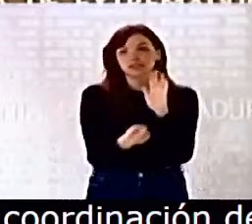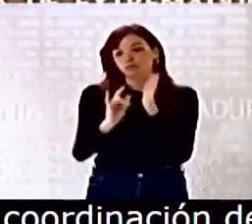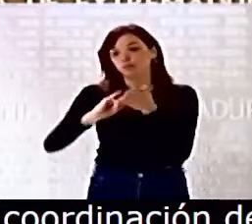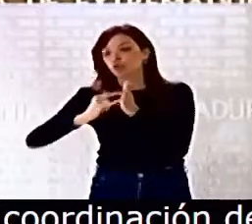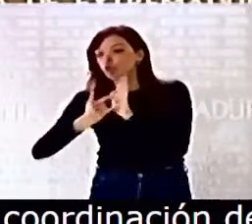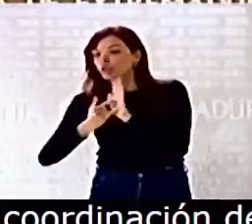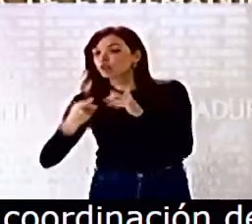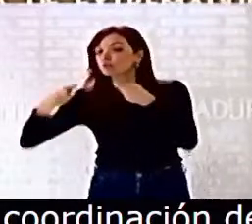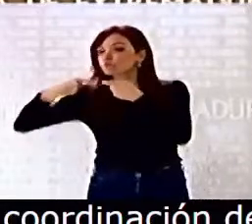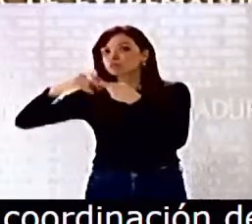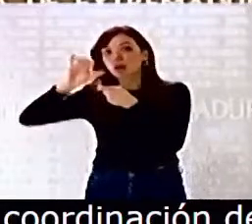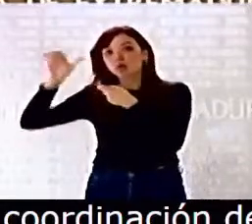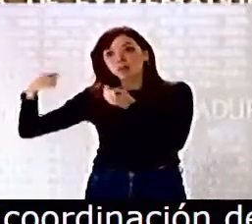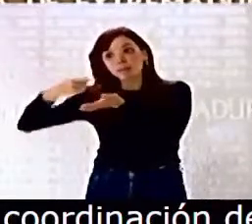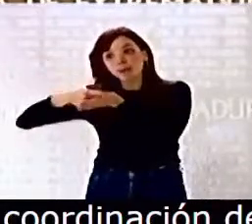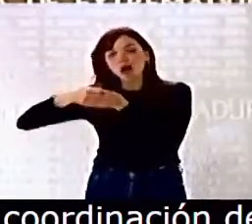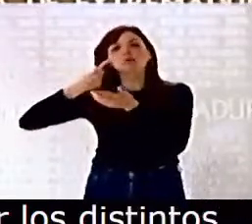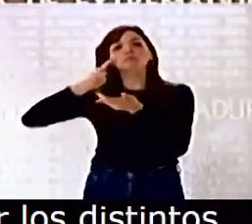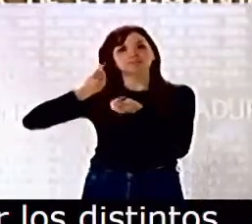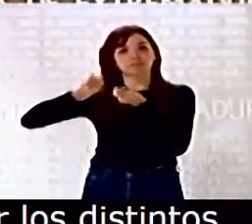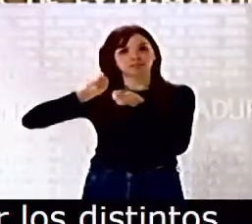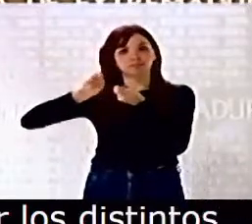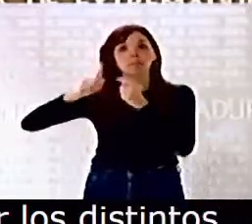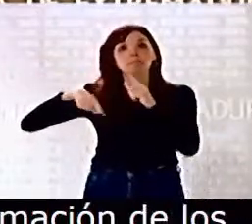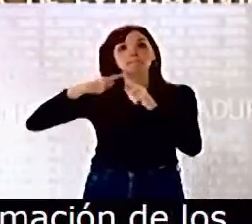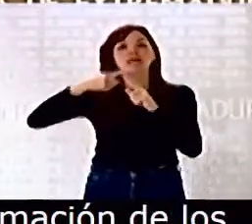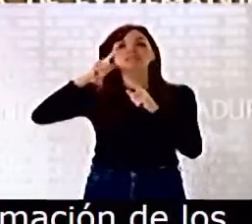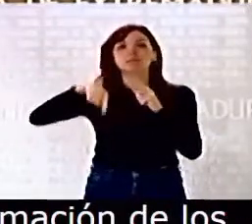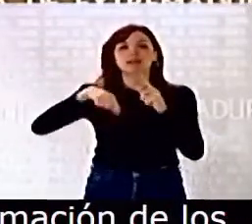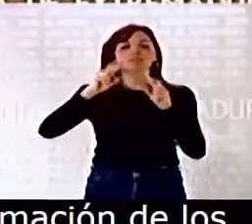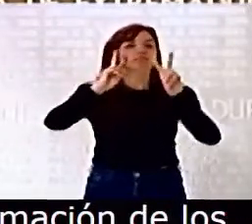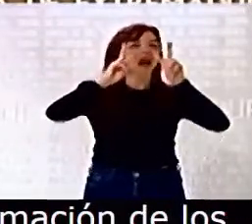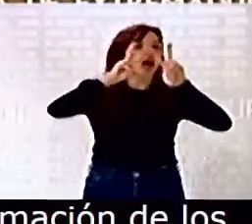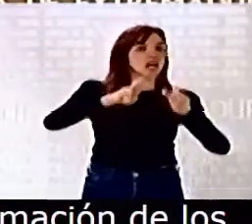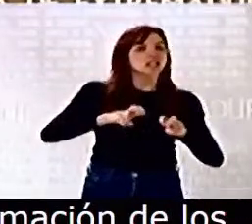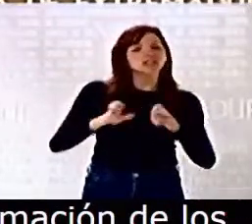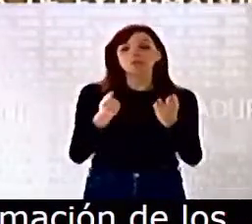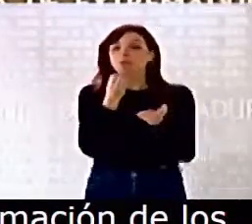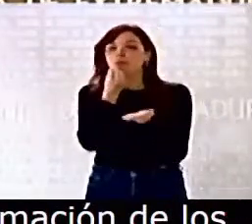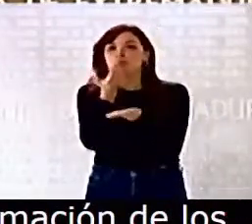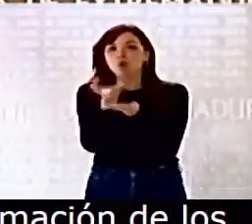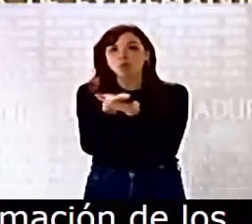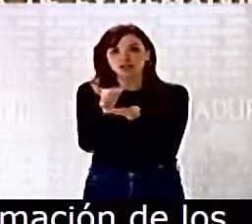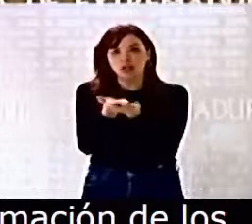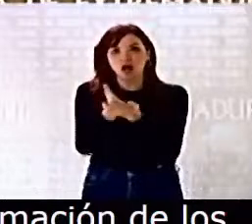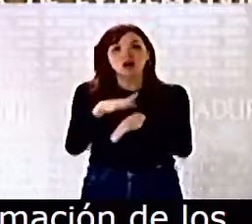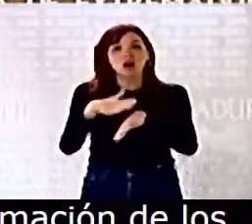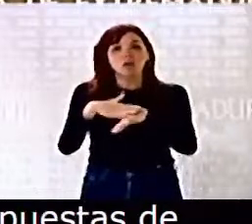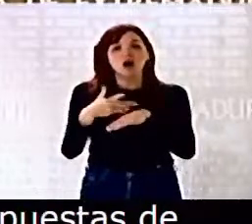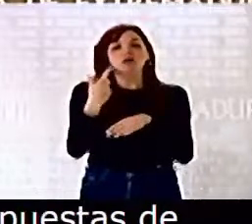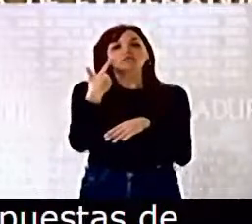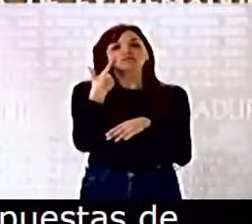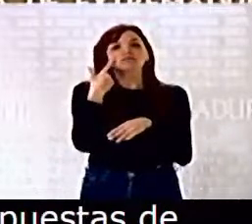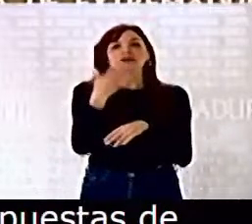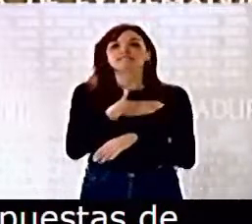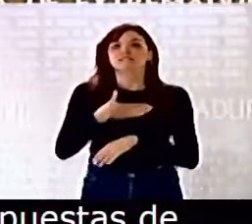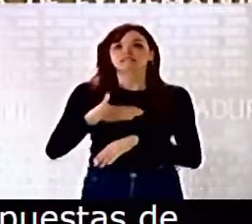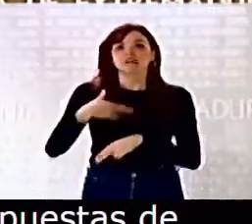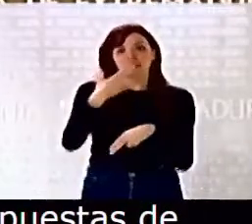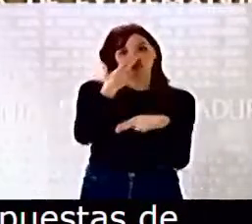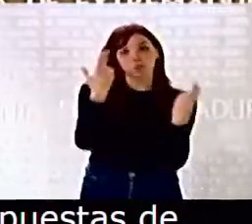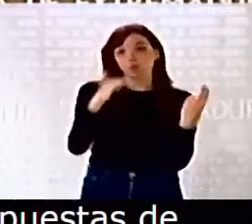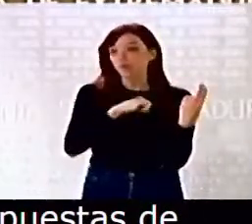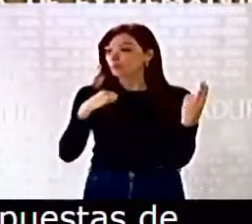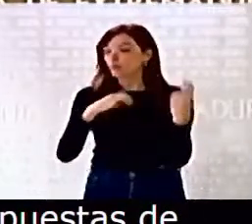proyectos cofinanciados y el análisis y propuestas de instrumentos que fomenten la colaboración